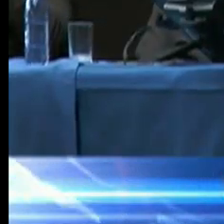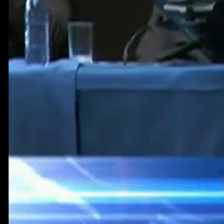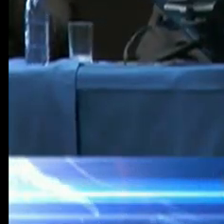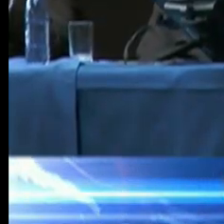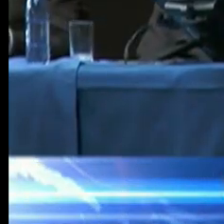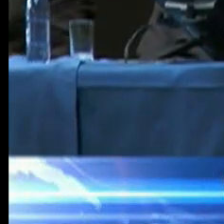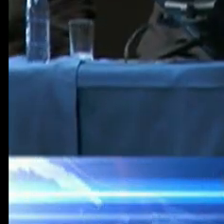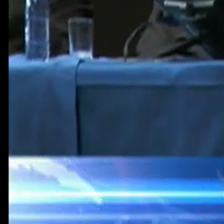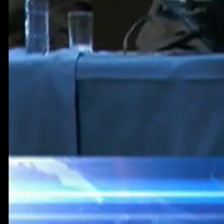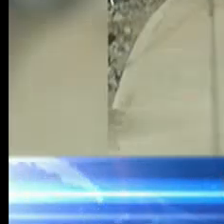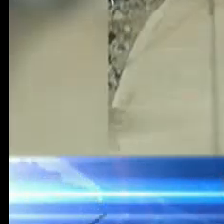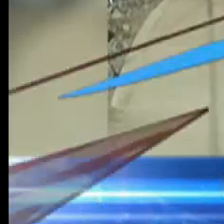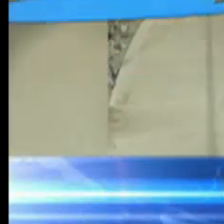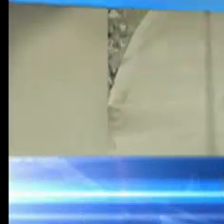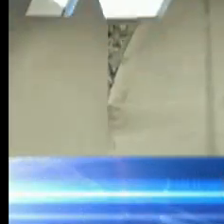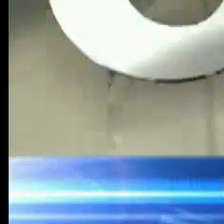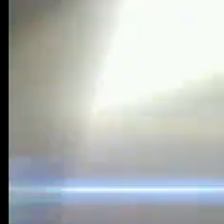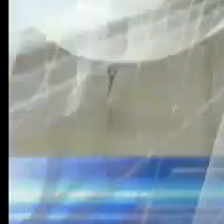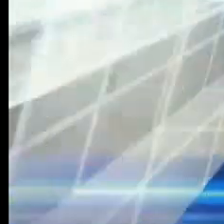Cuenca.